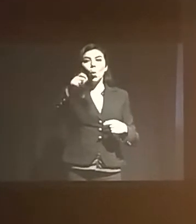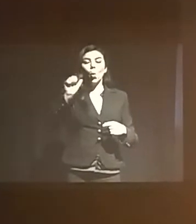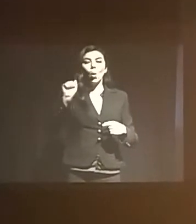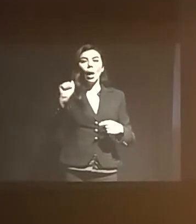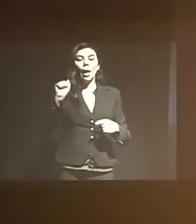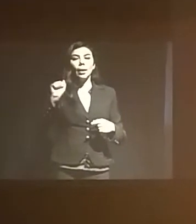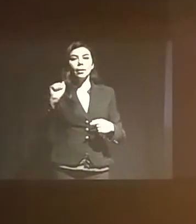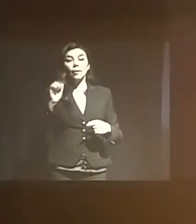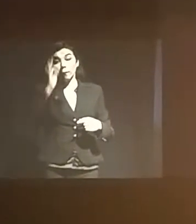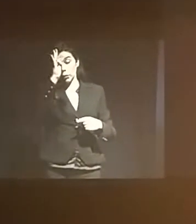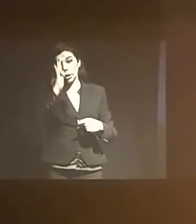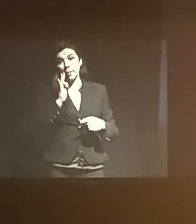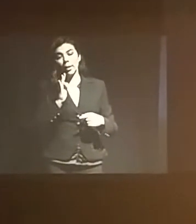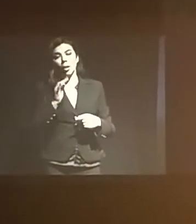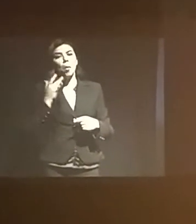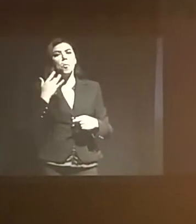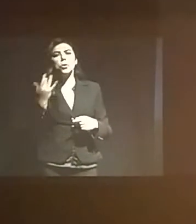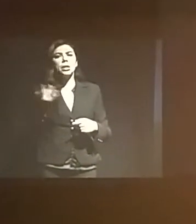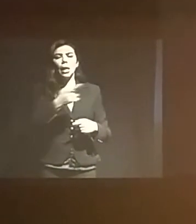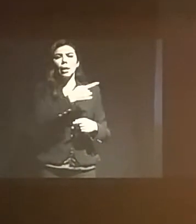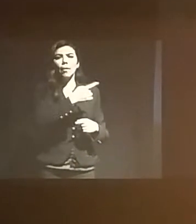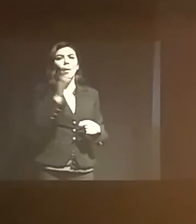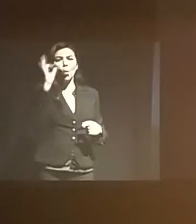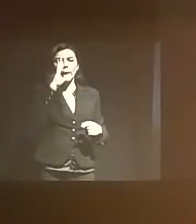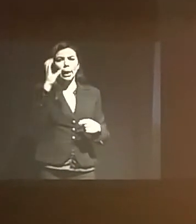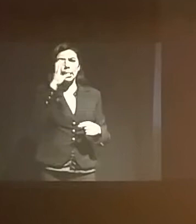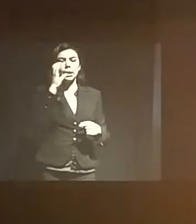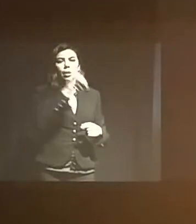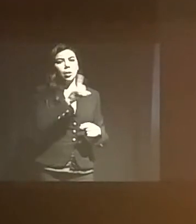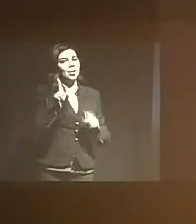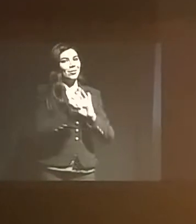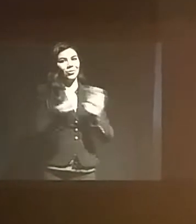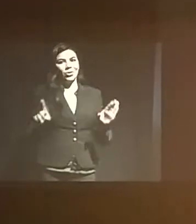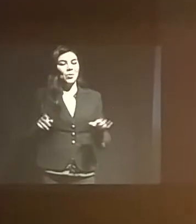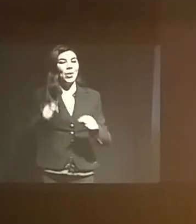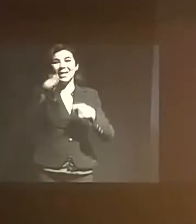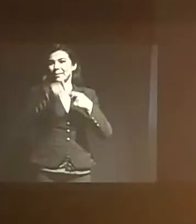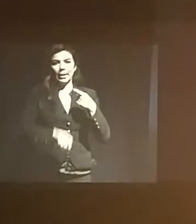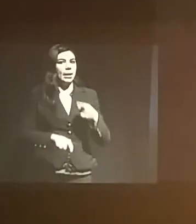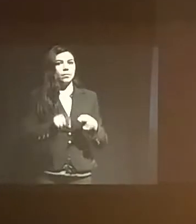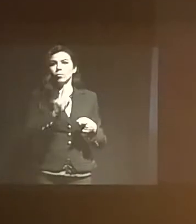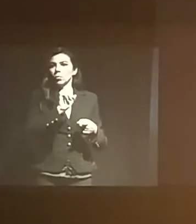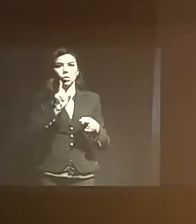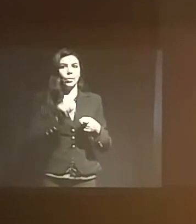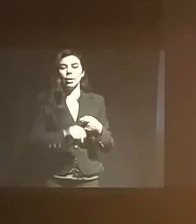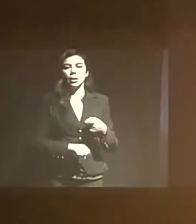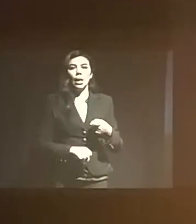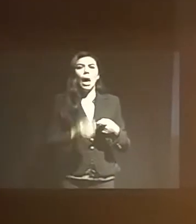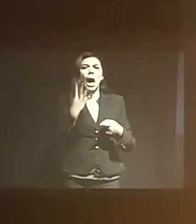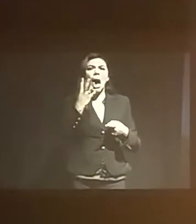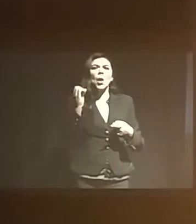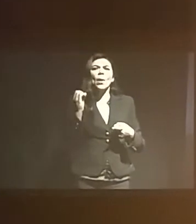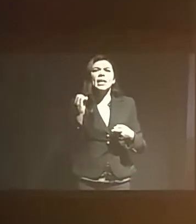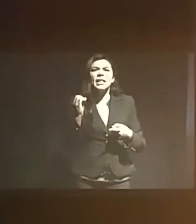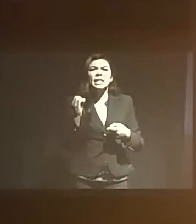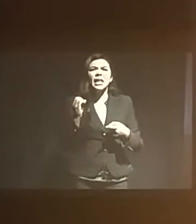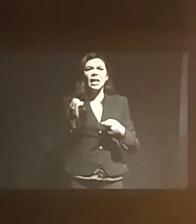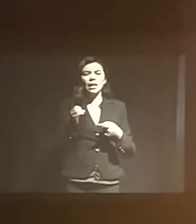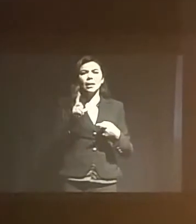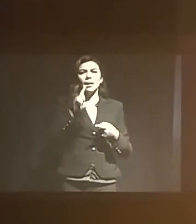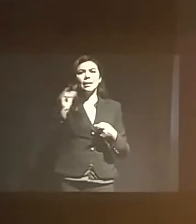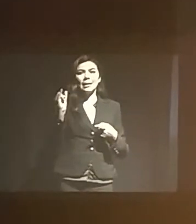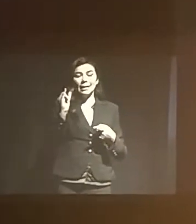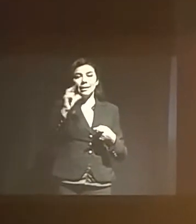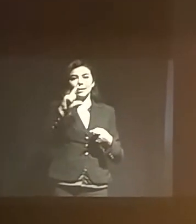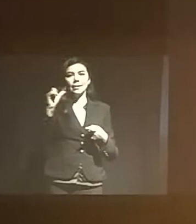en funcionamiento y van a entender por qué no es aceptable por ningún motivo. Y hay como 40 licitaciones que están en servicios públicos con silla oruga y